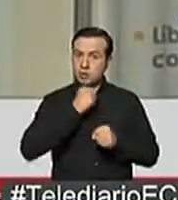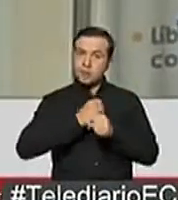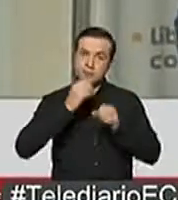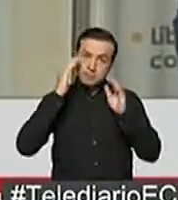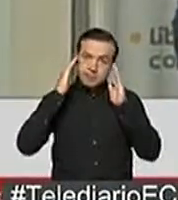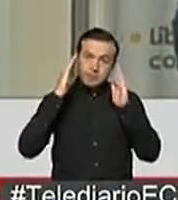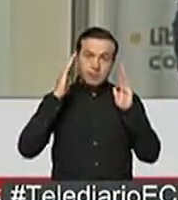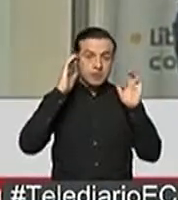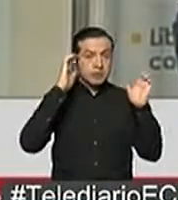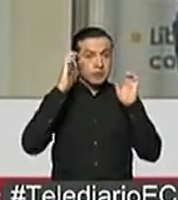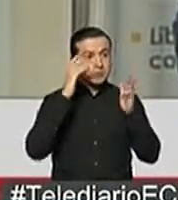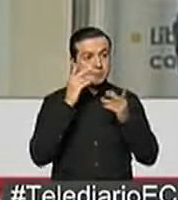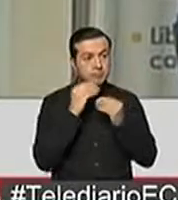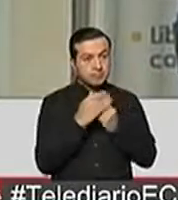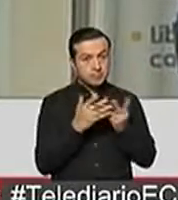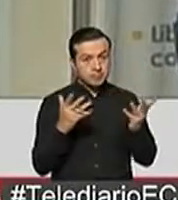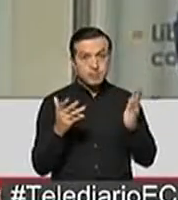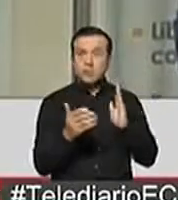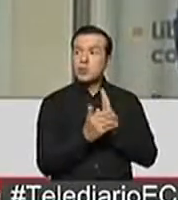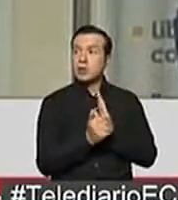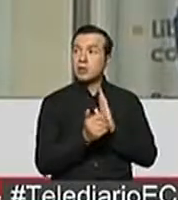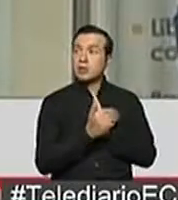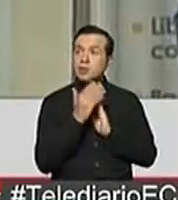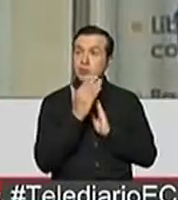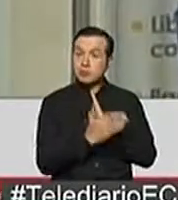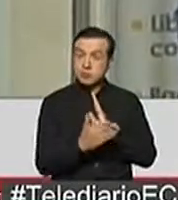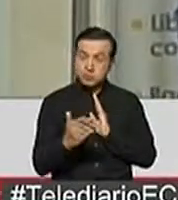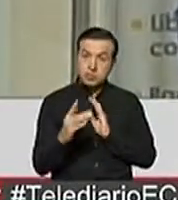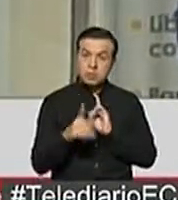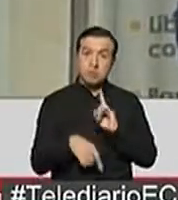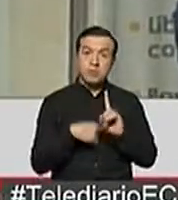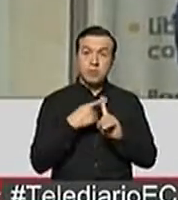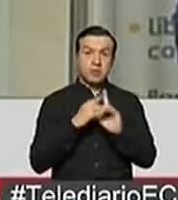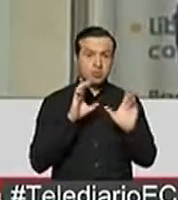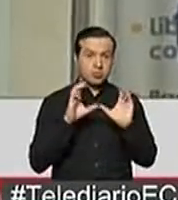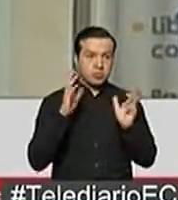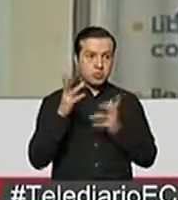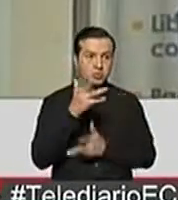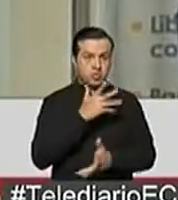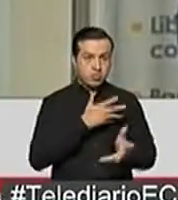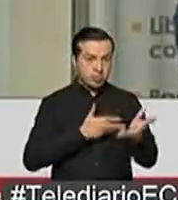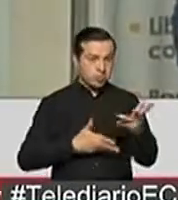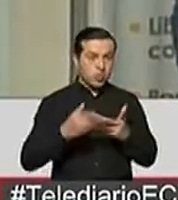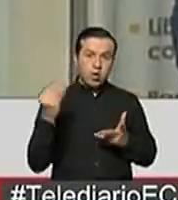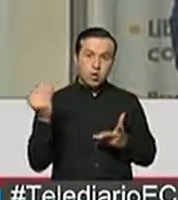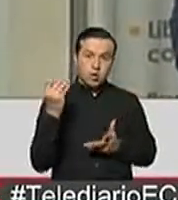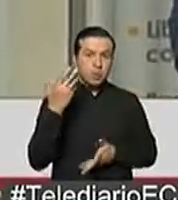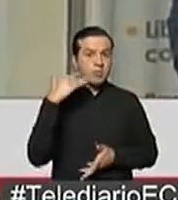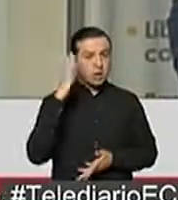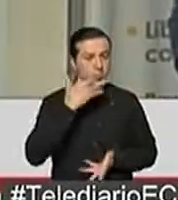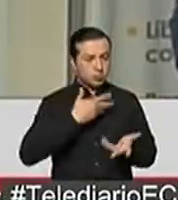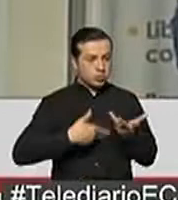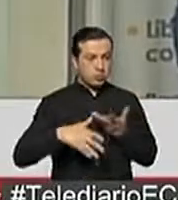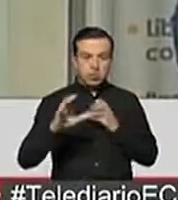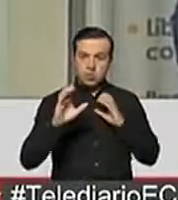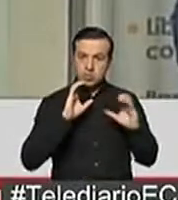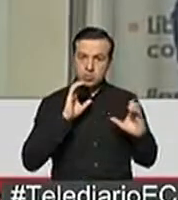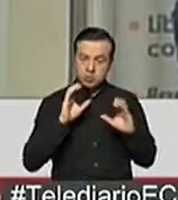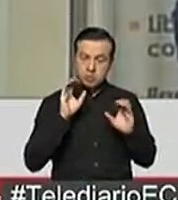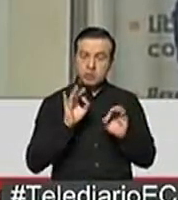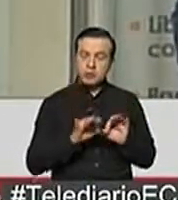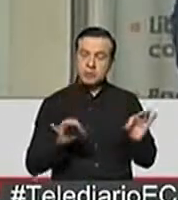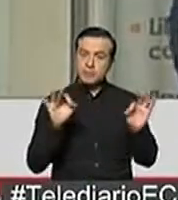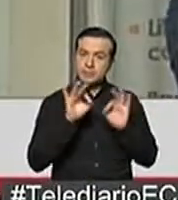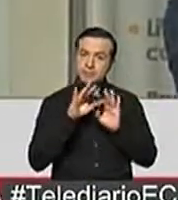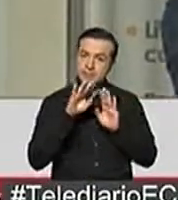en estrategias que permitan la capacitación y el charlar con los jóvenes principalmente para poder